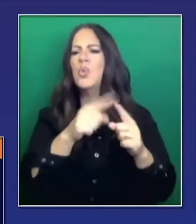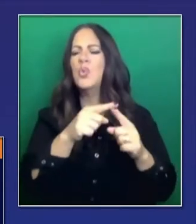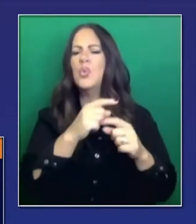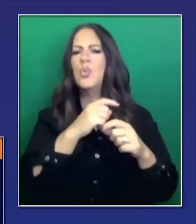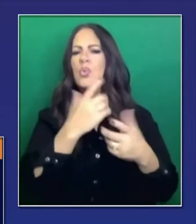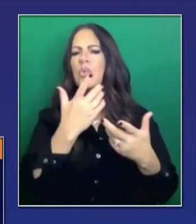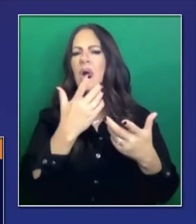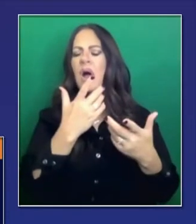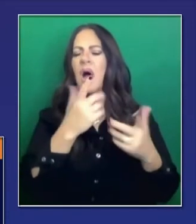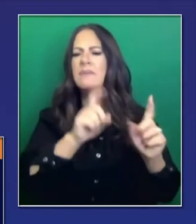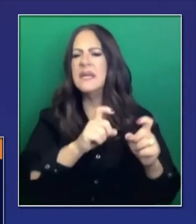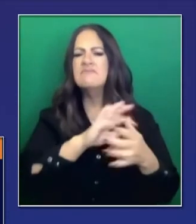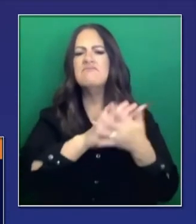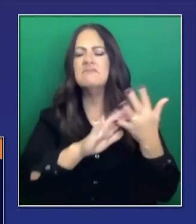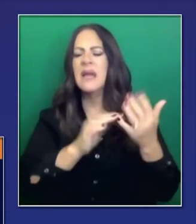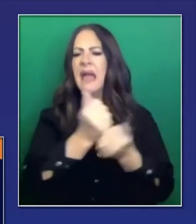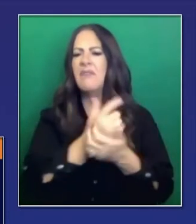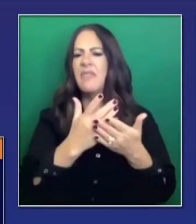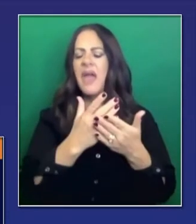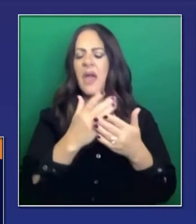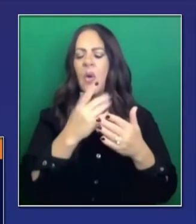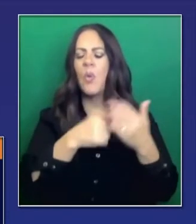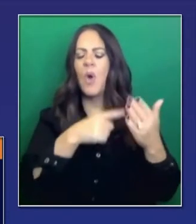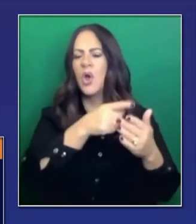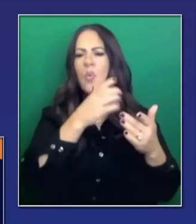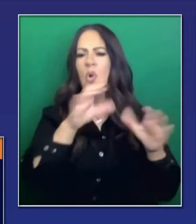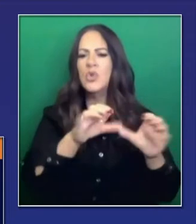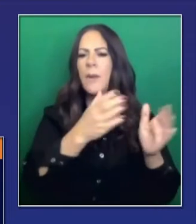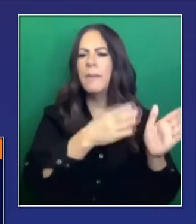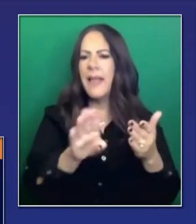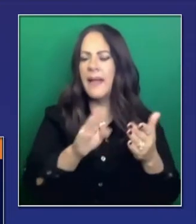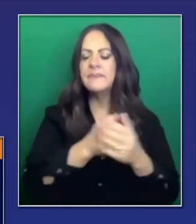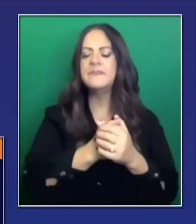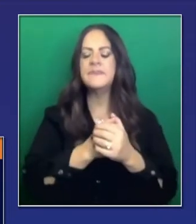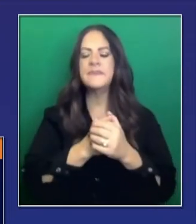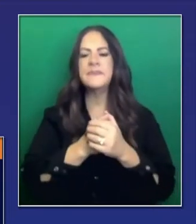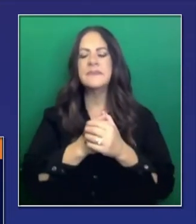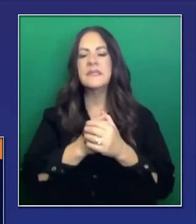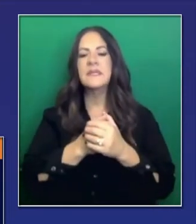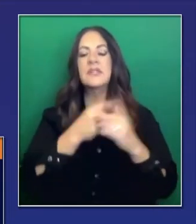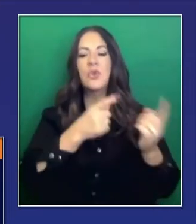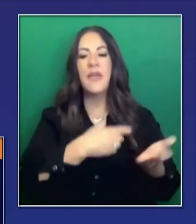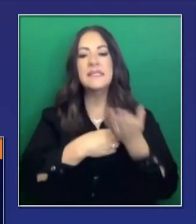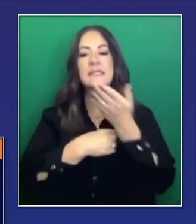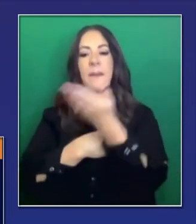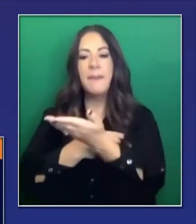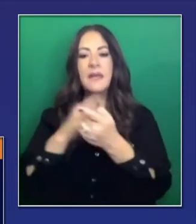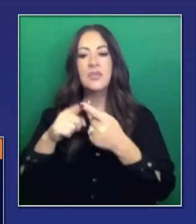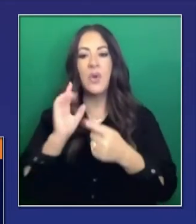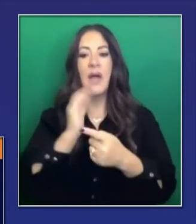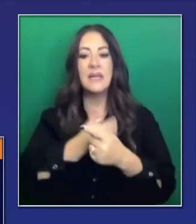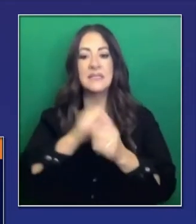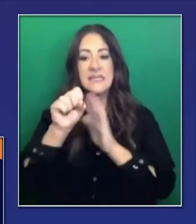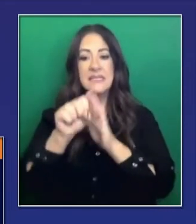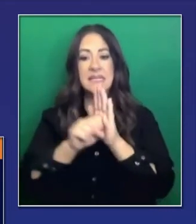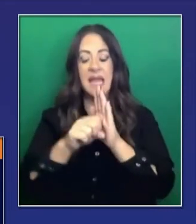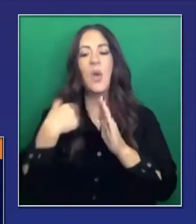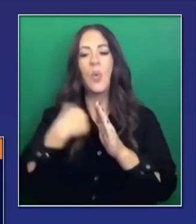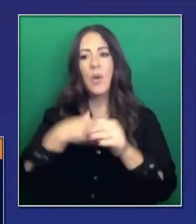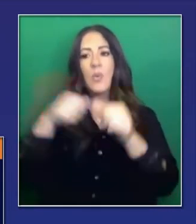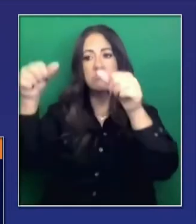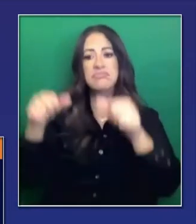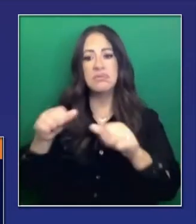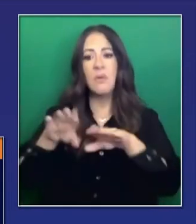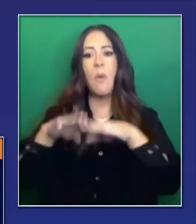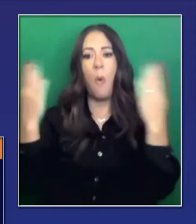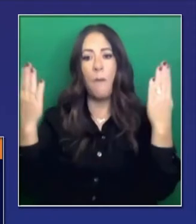más restrictivas las pautas para poder controlar mejor esta nueva fase. Se publicarán los